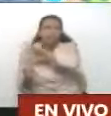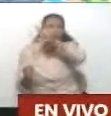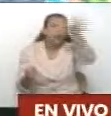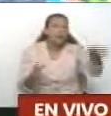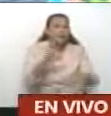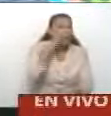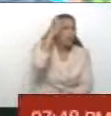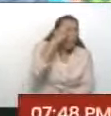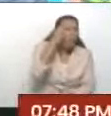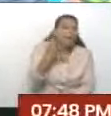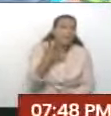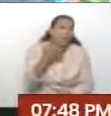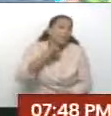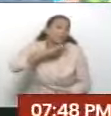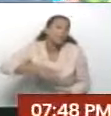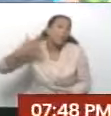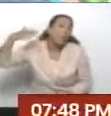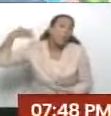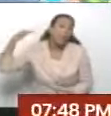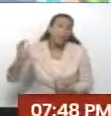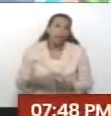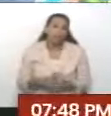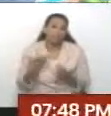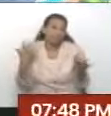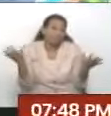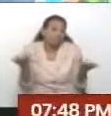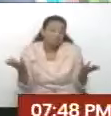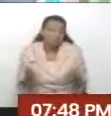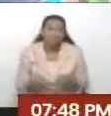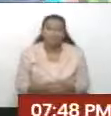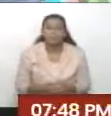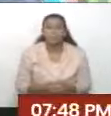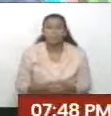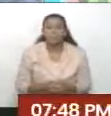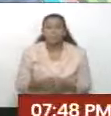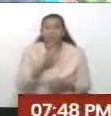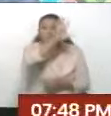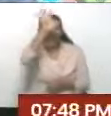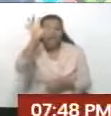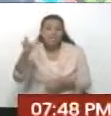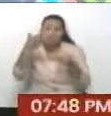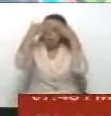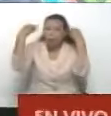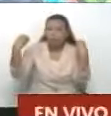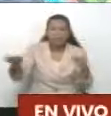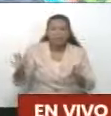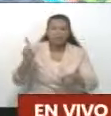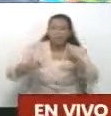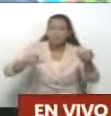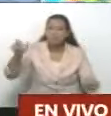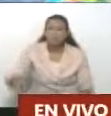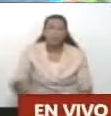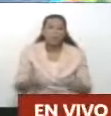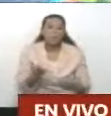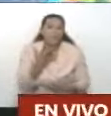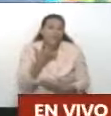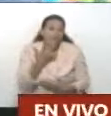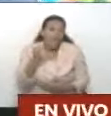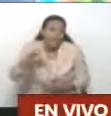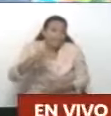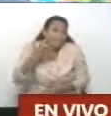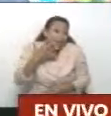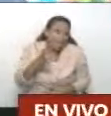Europa. Más bien nadie los quiere, pues. Y los países se olvidan de su gente. En este caso, y